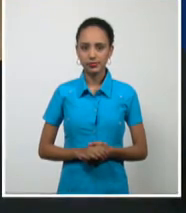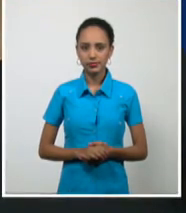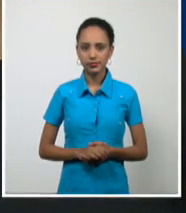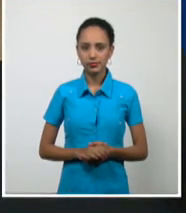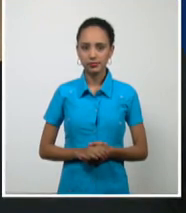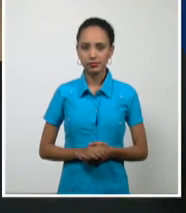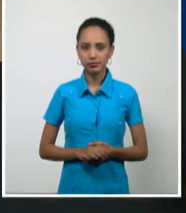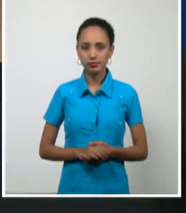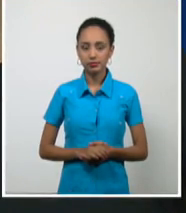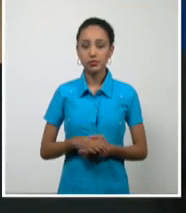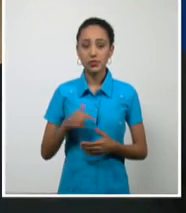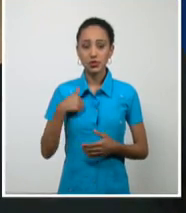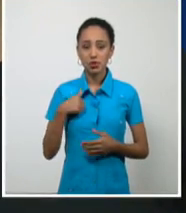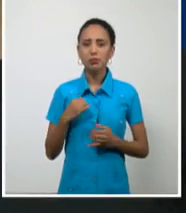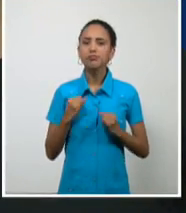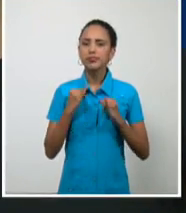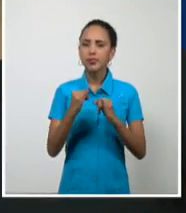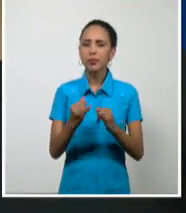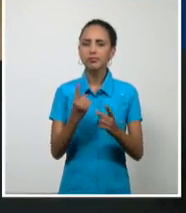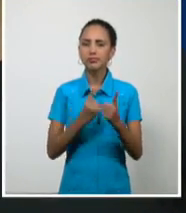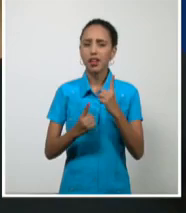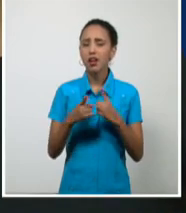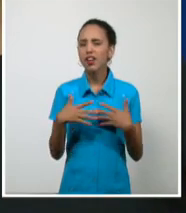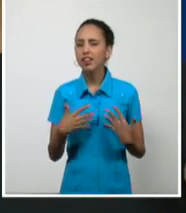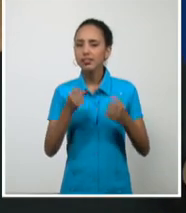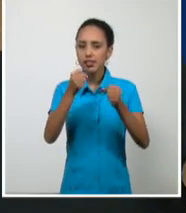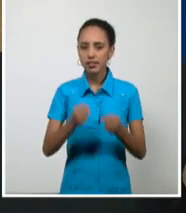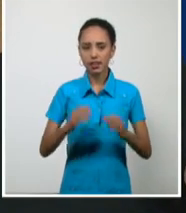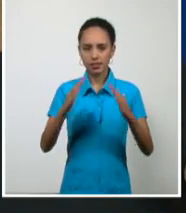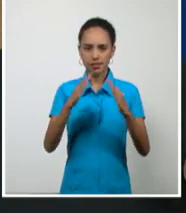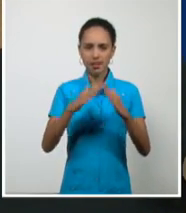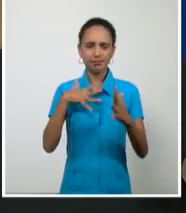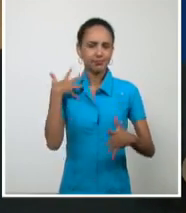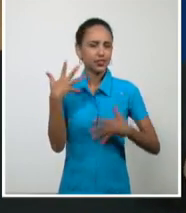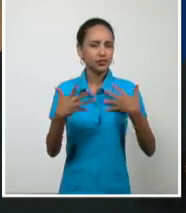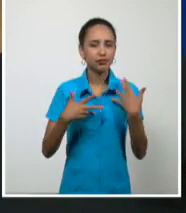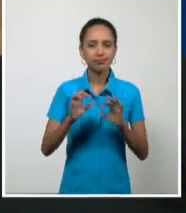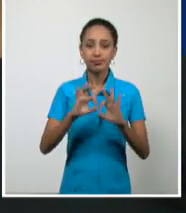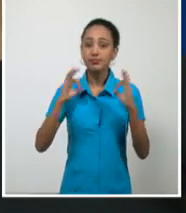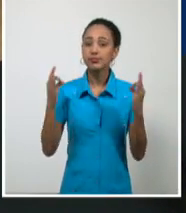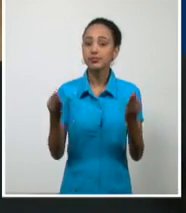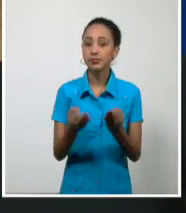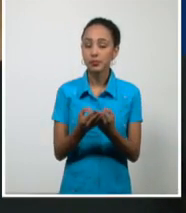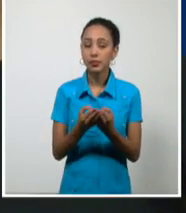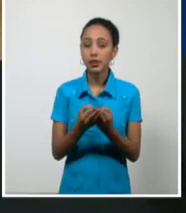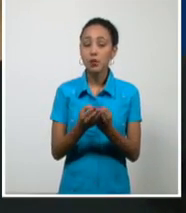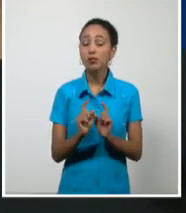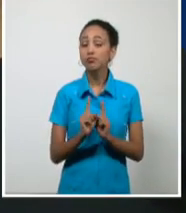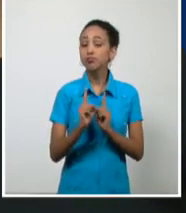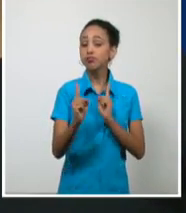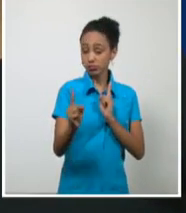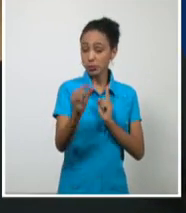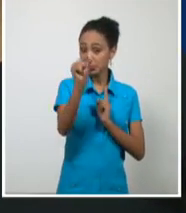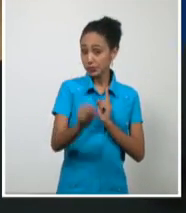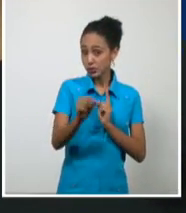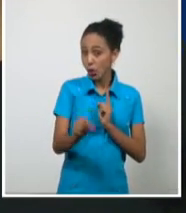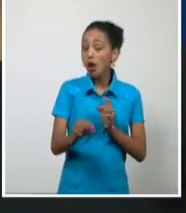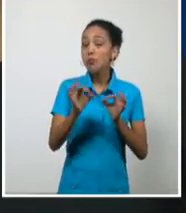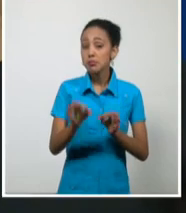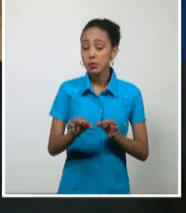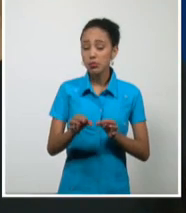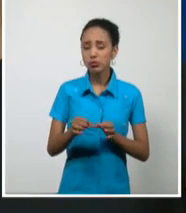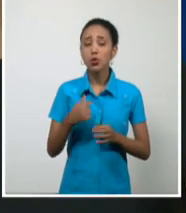Vengo a transmitirte un mensaje. Quédate en casa, disfruta de tu familia, mantén el distanciamiento social cuando tengas que salir,